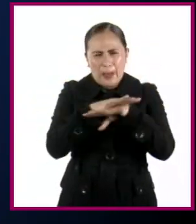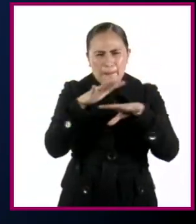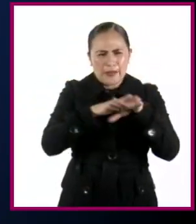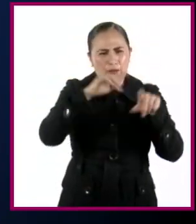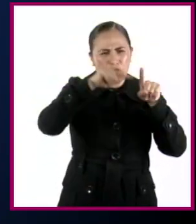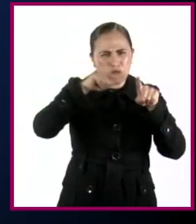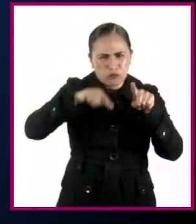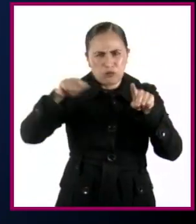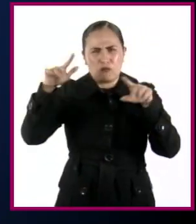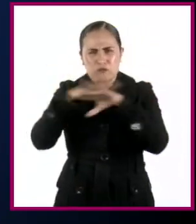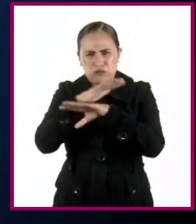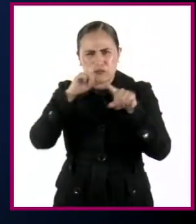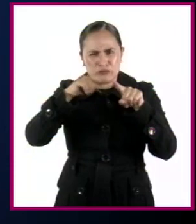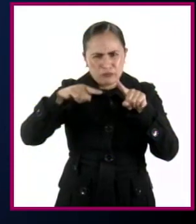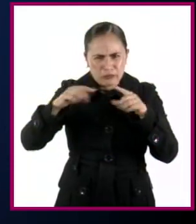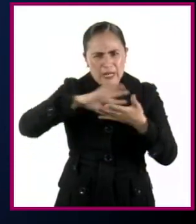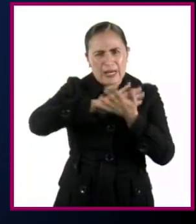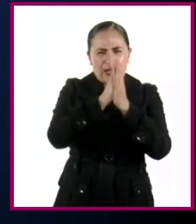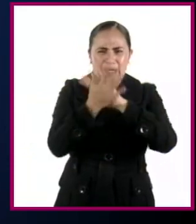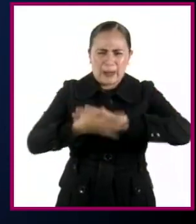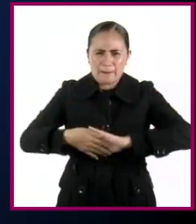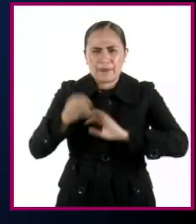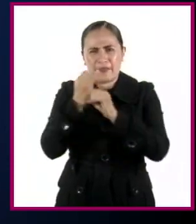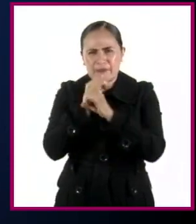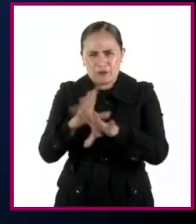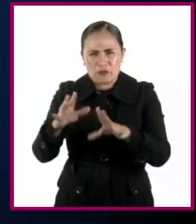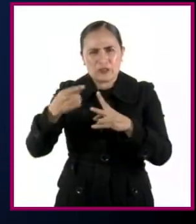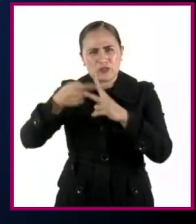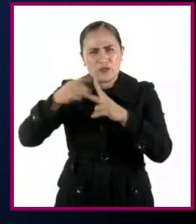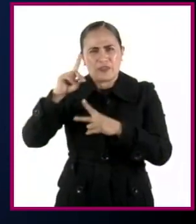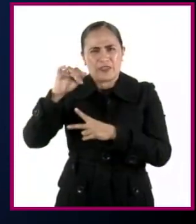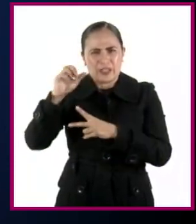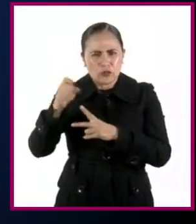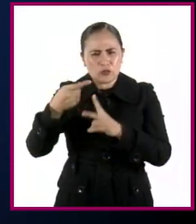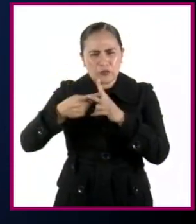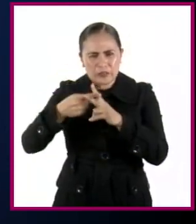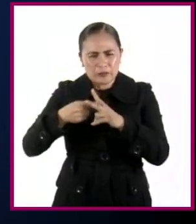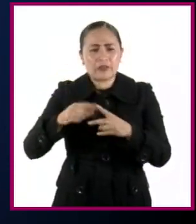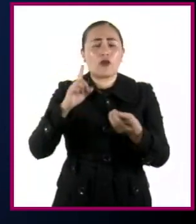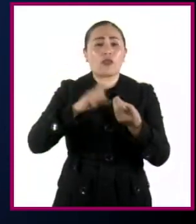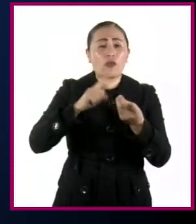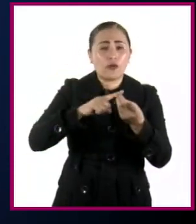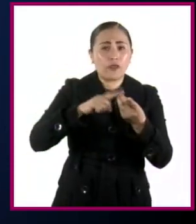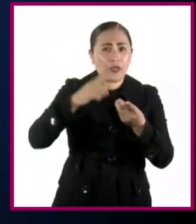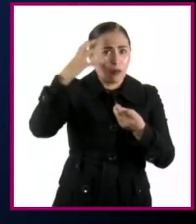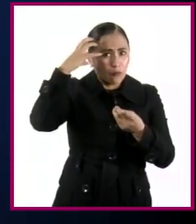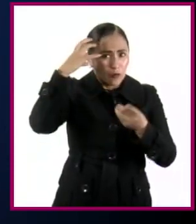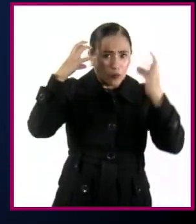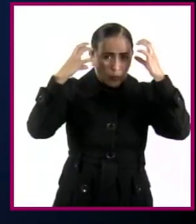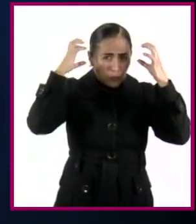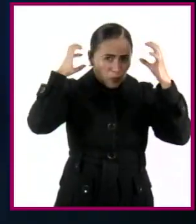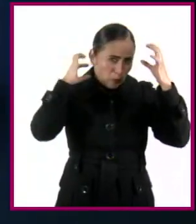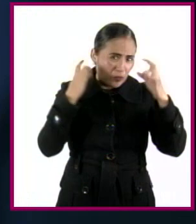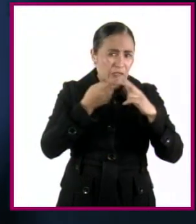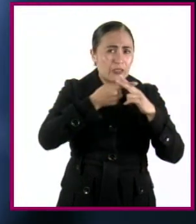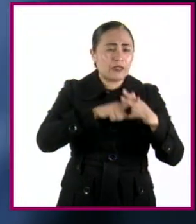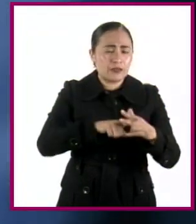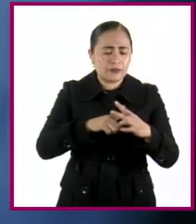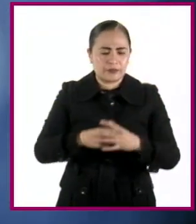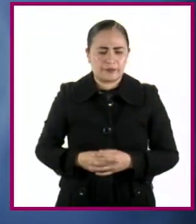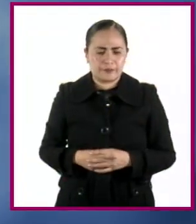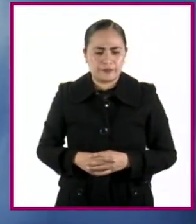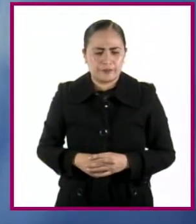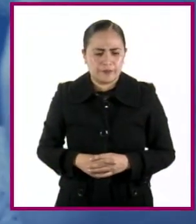información en datos matemáticos que permitan afinar la localización de las áreas en las que se generan y propagan las crisis epilépticas.